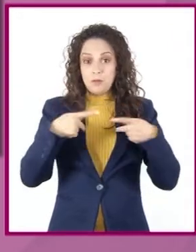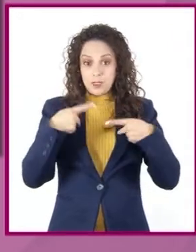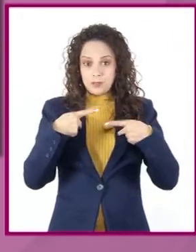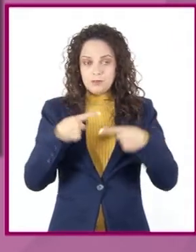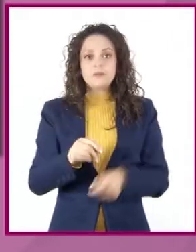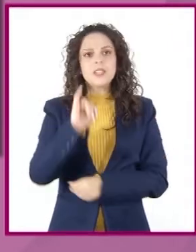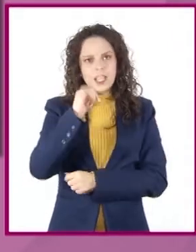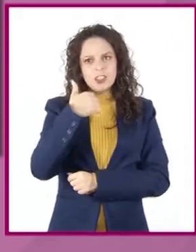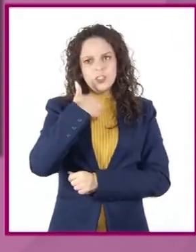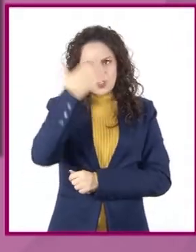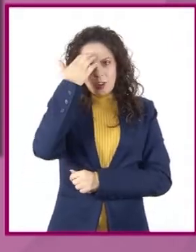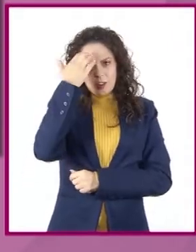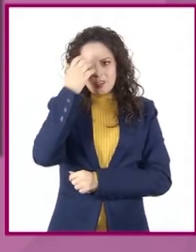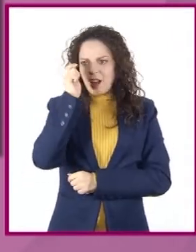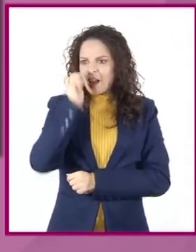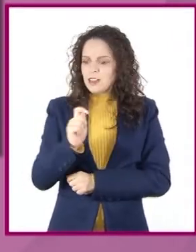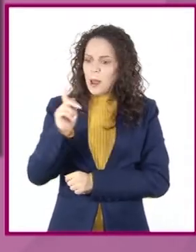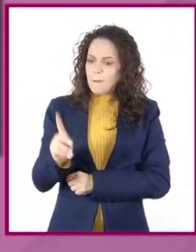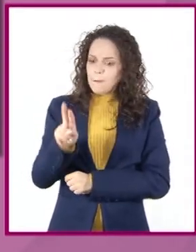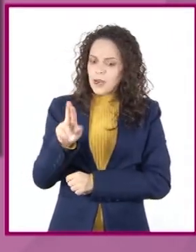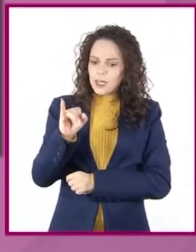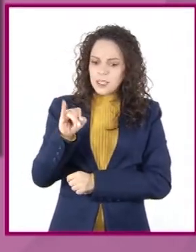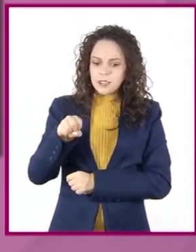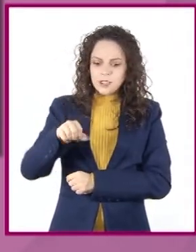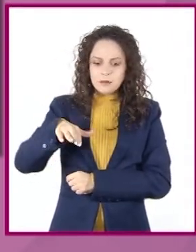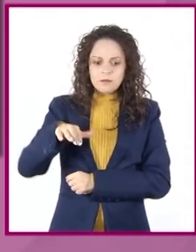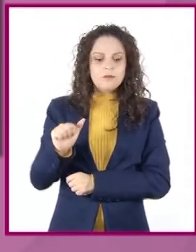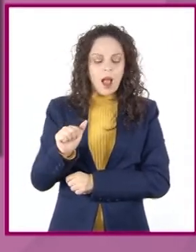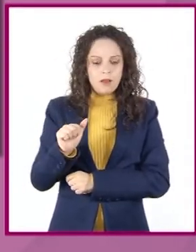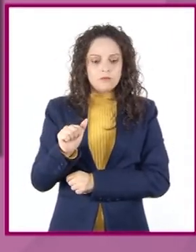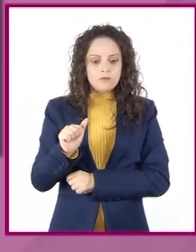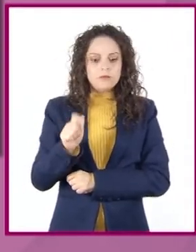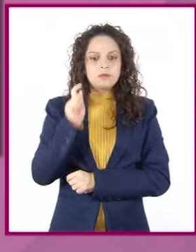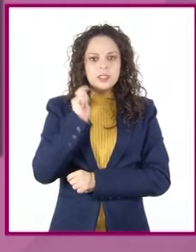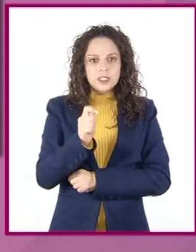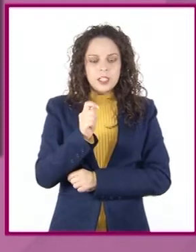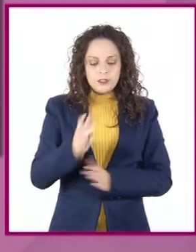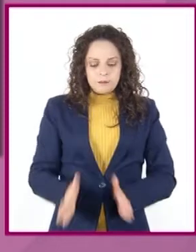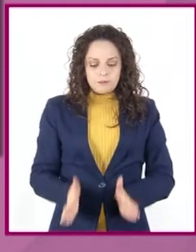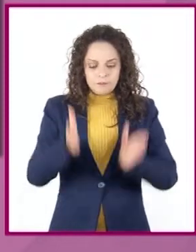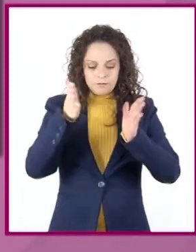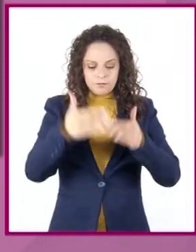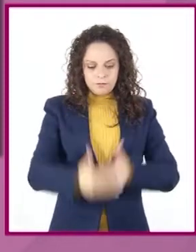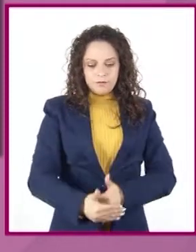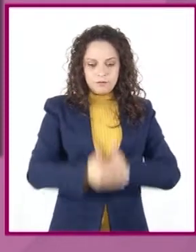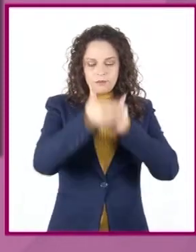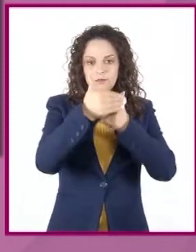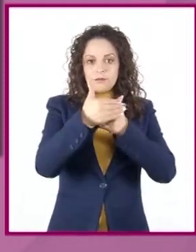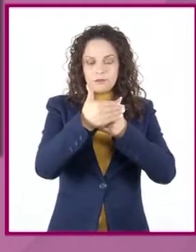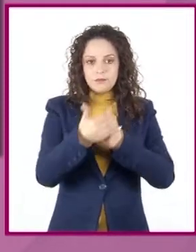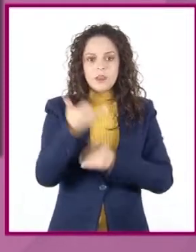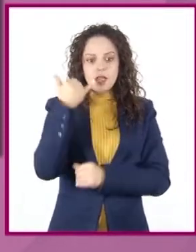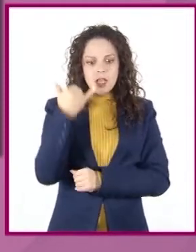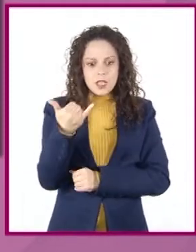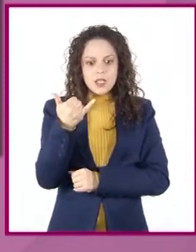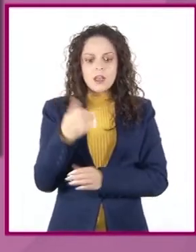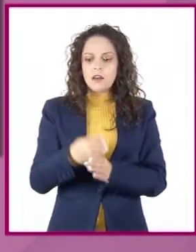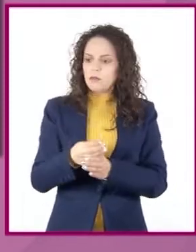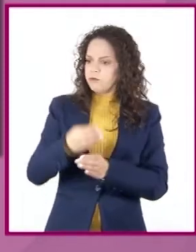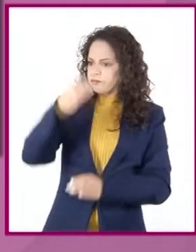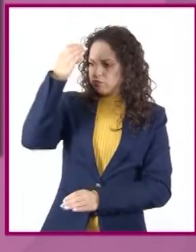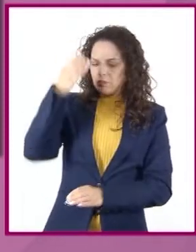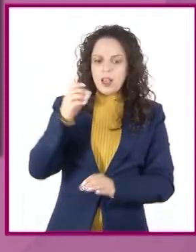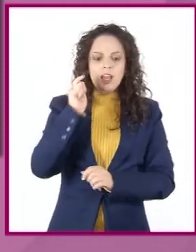tiene la forma de un prisma cuyas caras laterales son cuadriláteros y su base tiene forma cuadrangular.